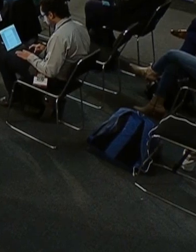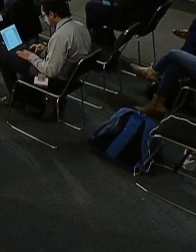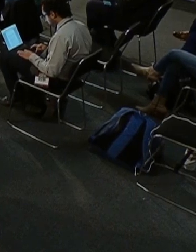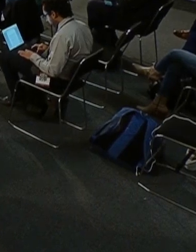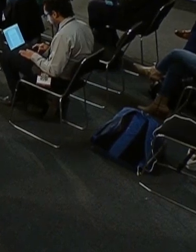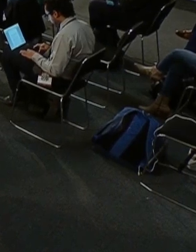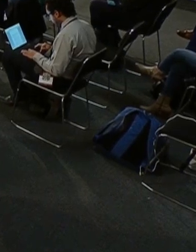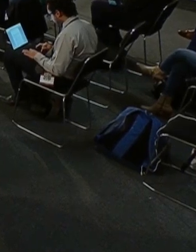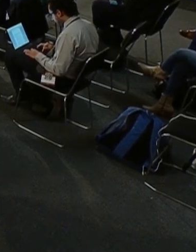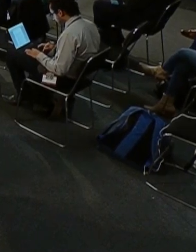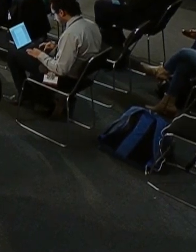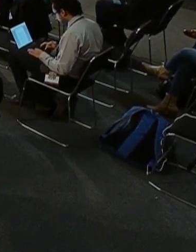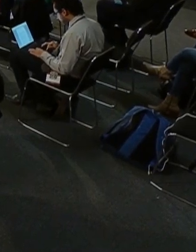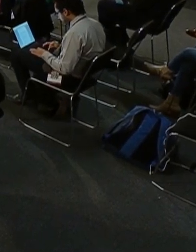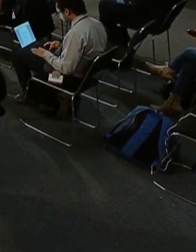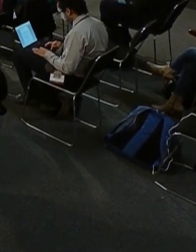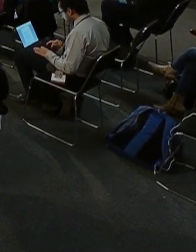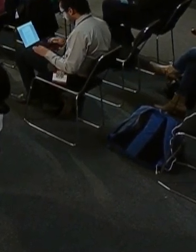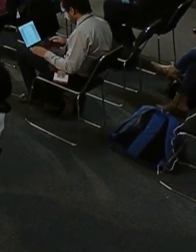supérame.